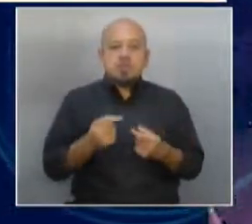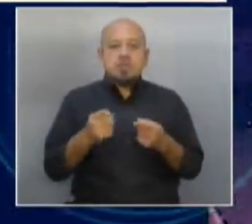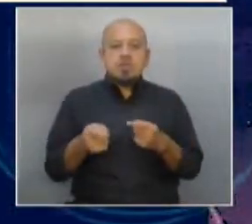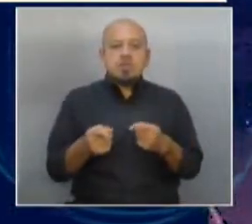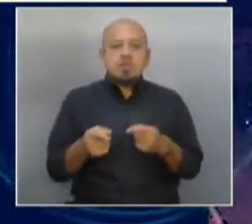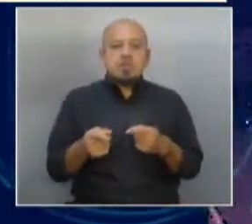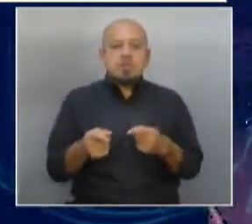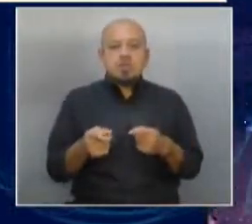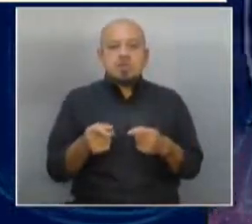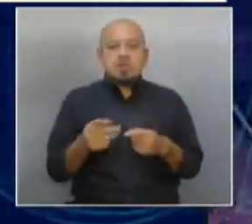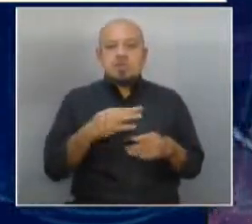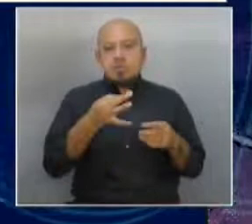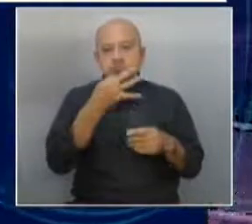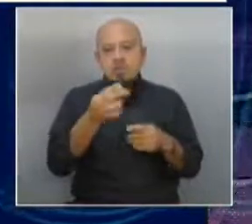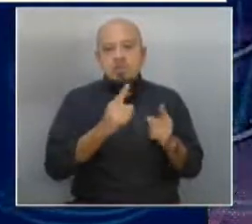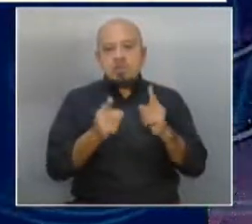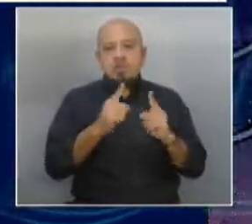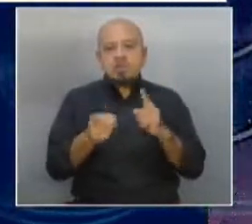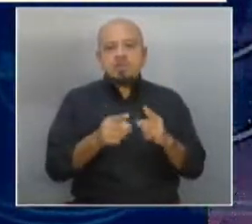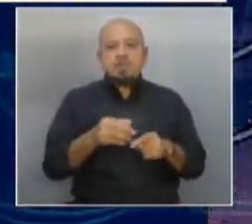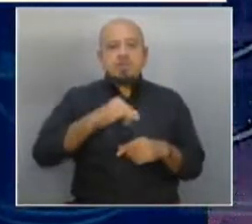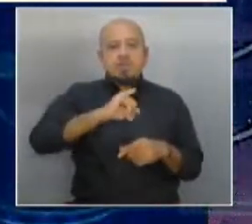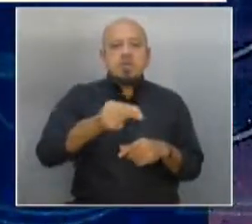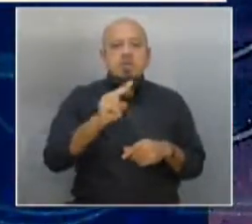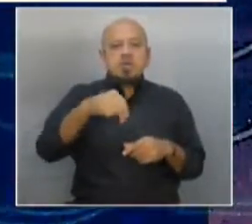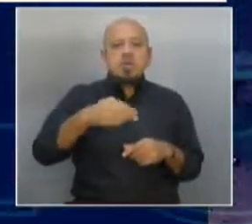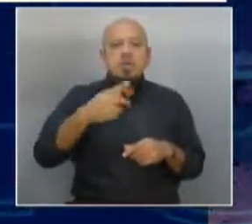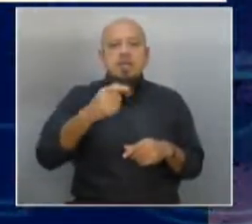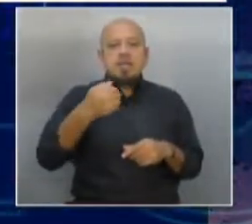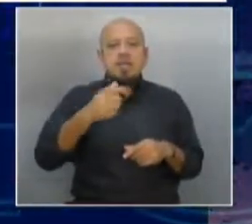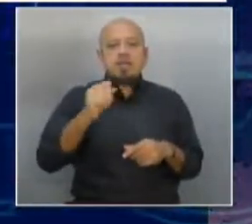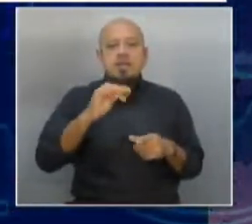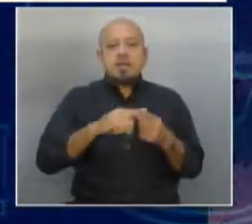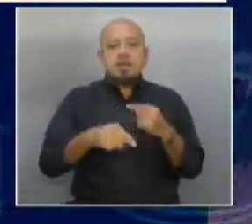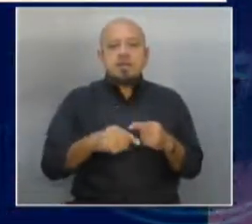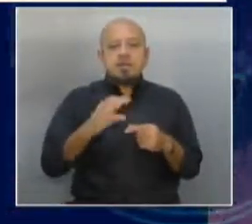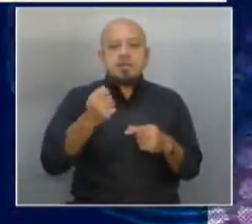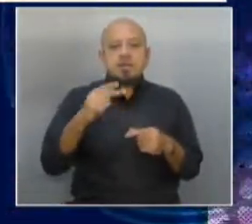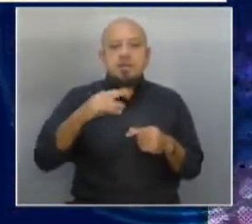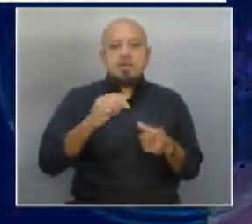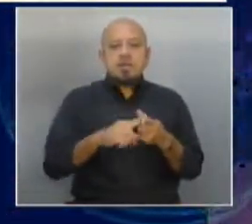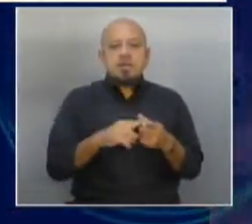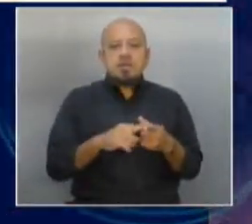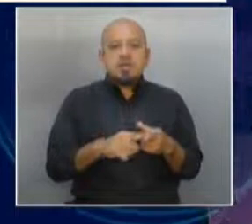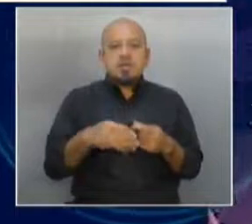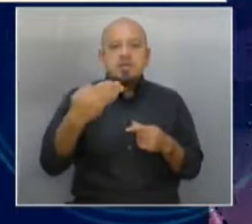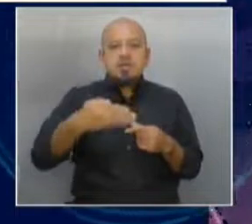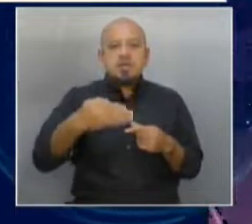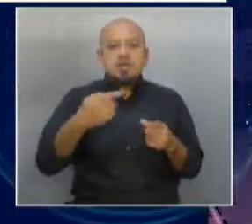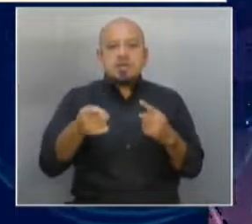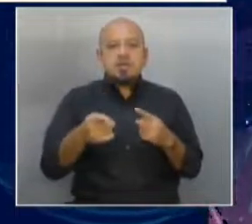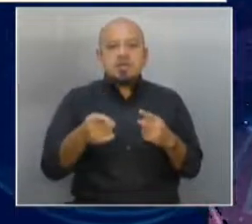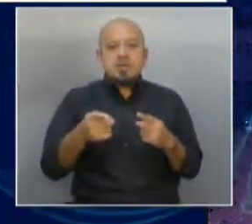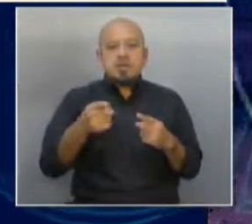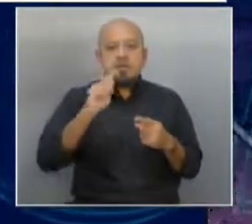por nombrarte alguna persona, a Juan Labat, a Agustín Cano, bueno, a Mario Vergara, que justo hoy vino ahí